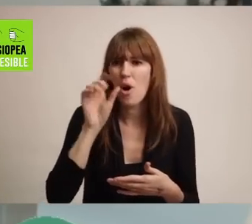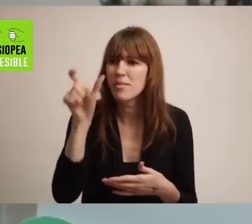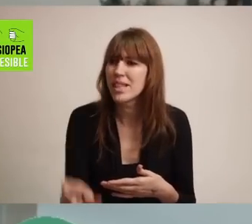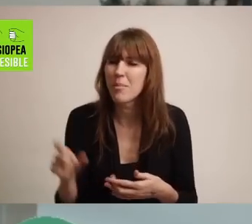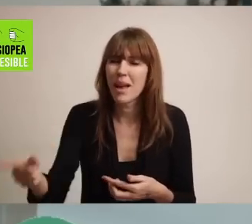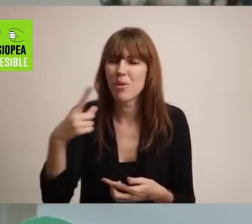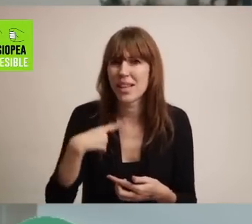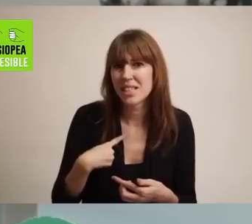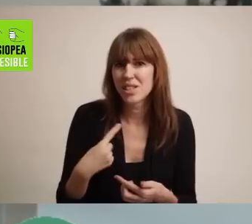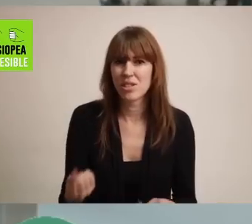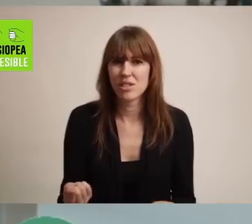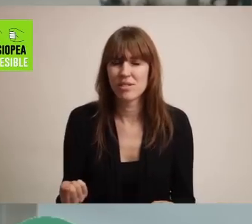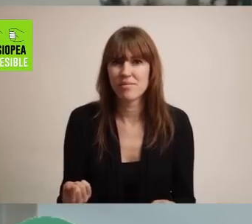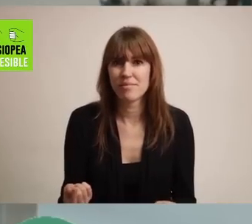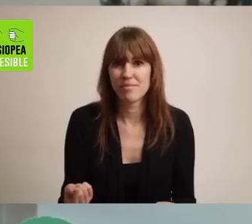ha dicho la otra persona,